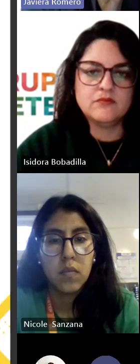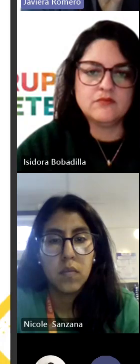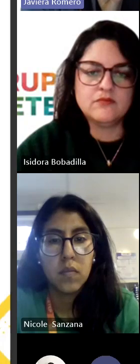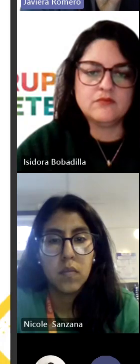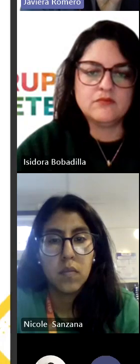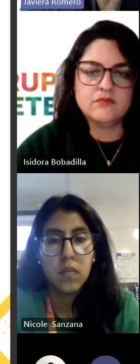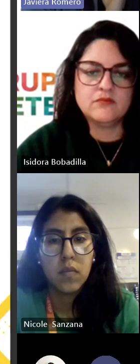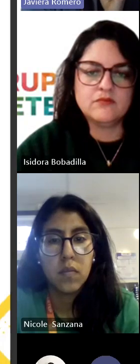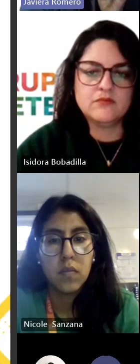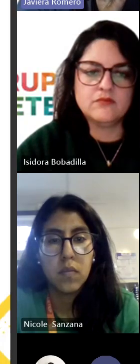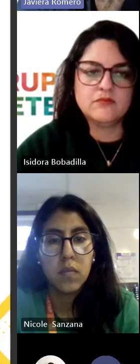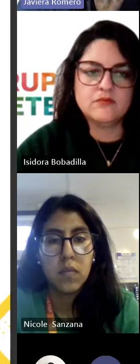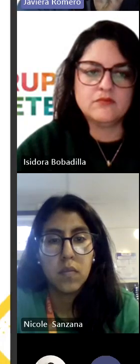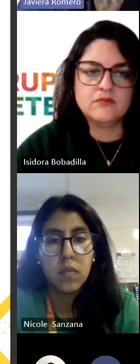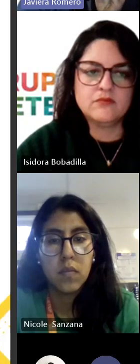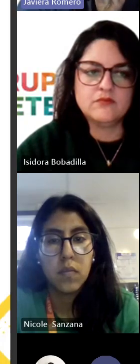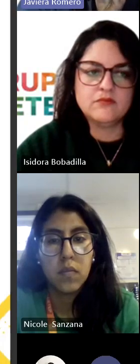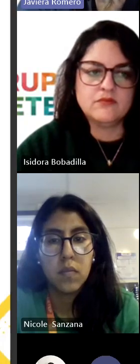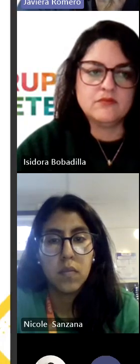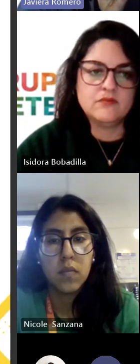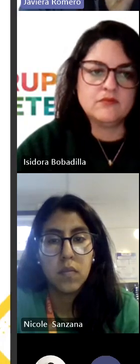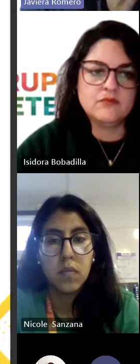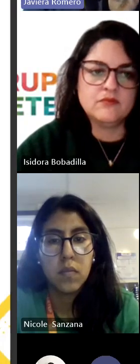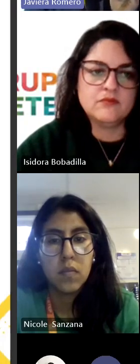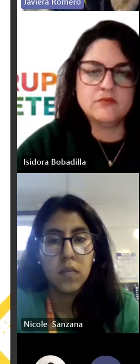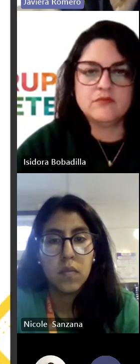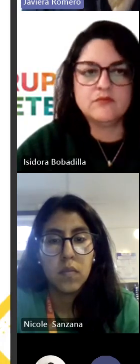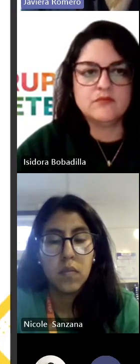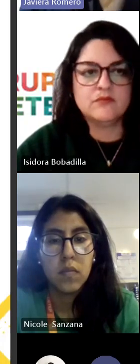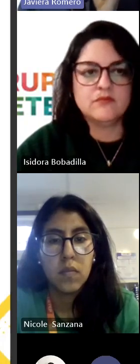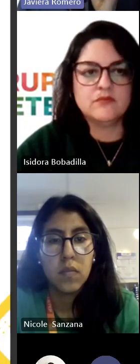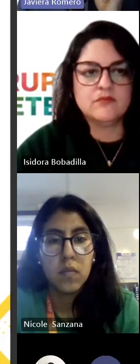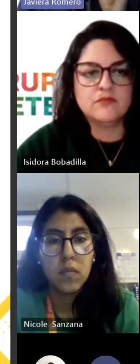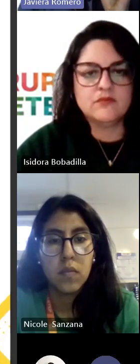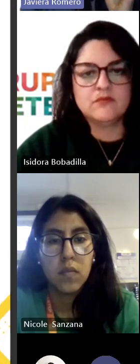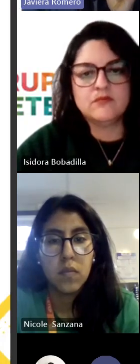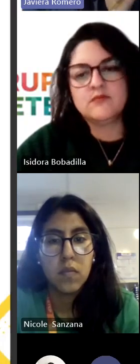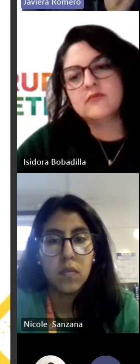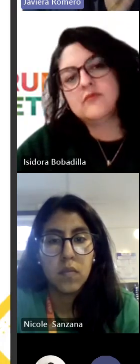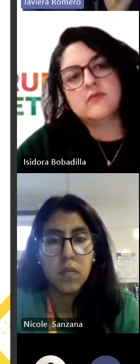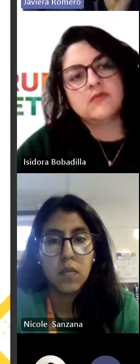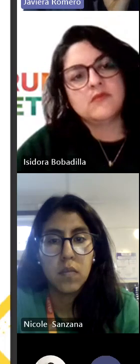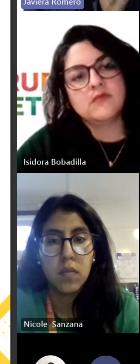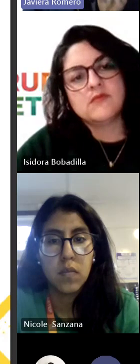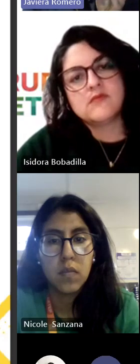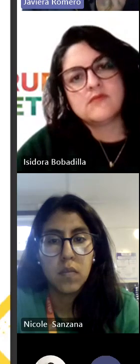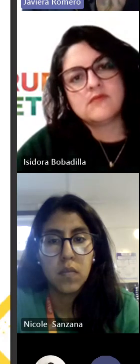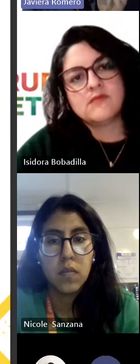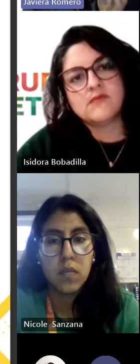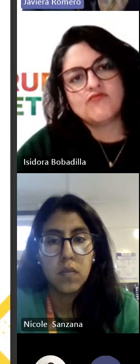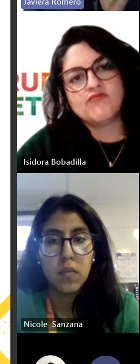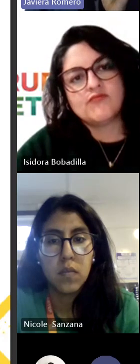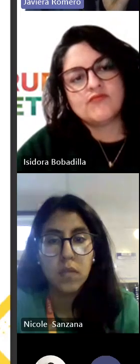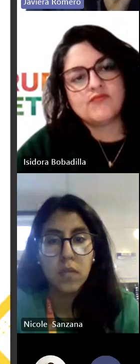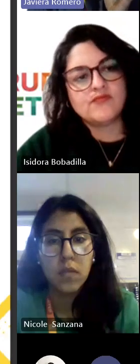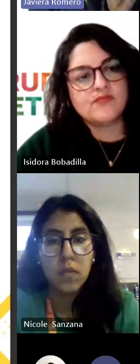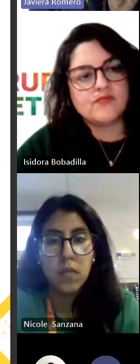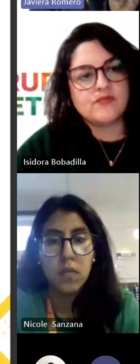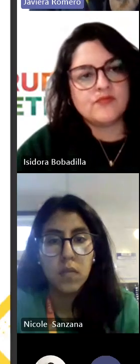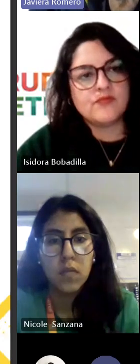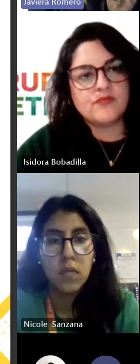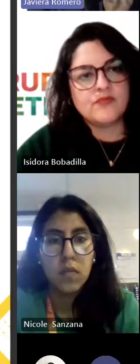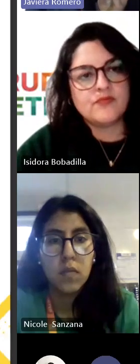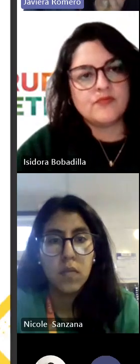de riesgo, alejarse progresivamente del ámbito social, ¿cierto?, de amigos, compañeros, de los adultos de la